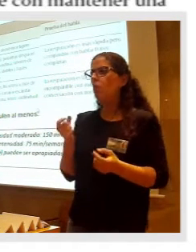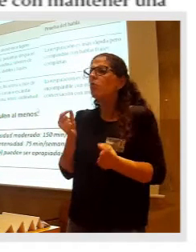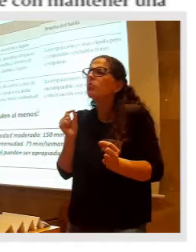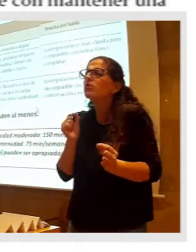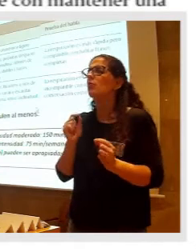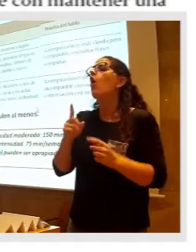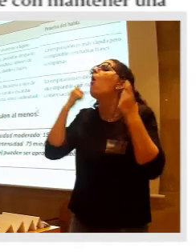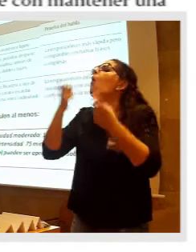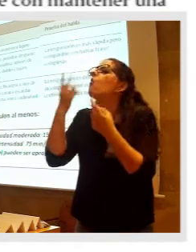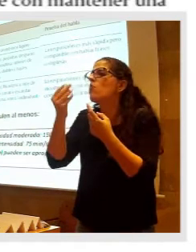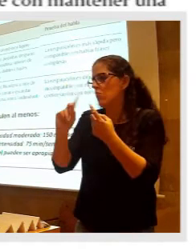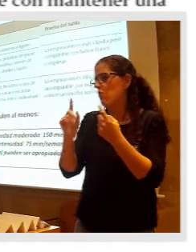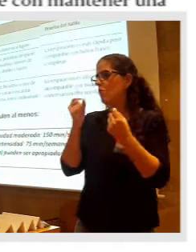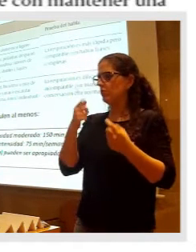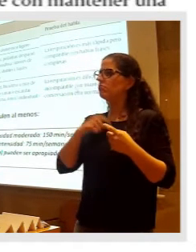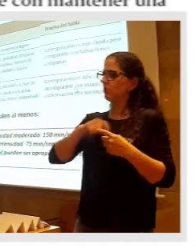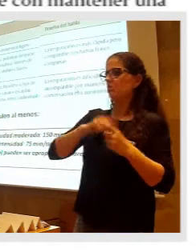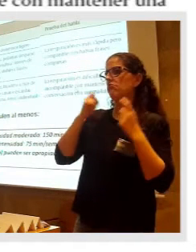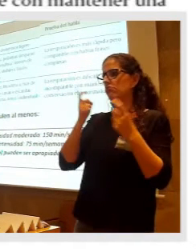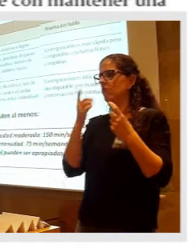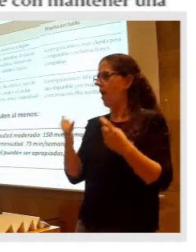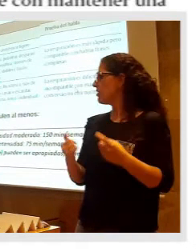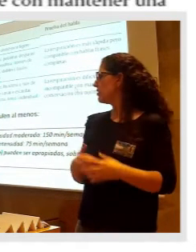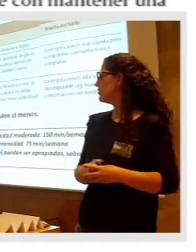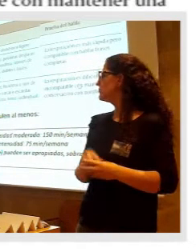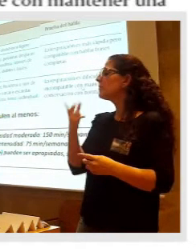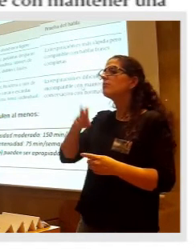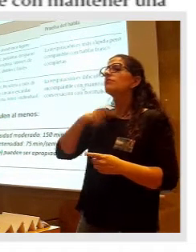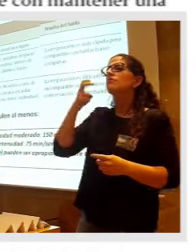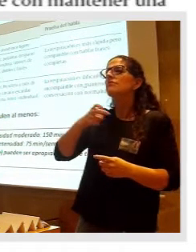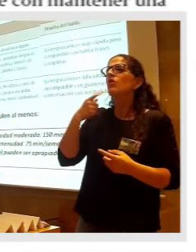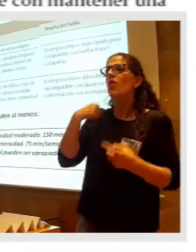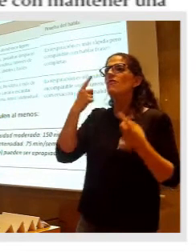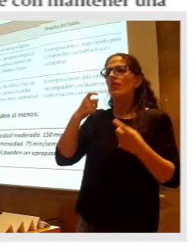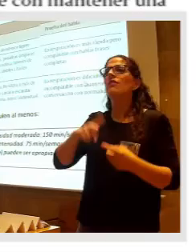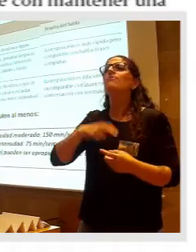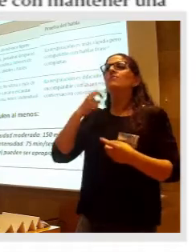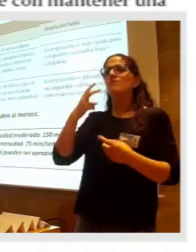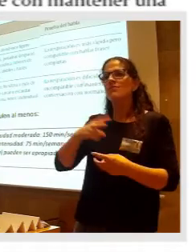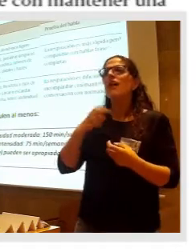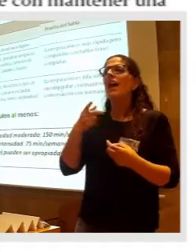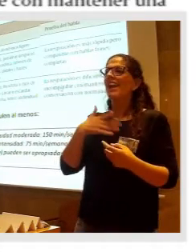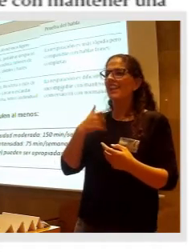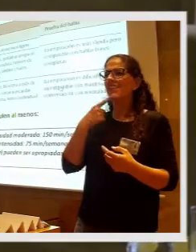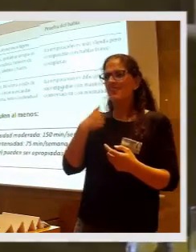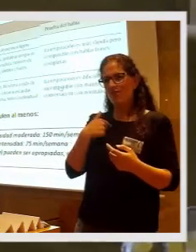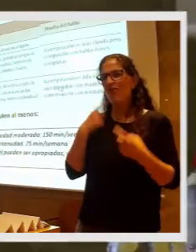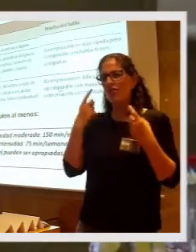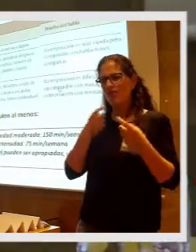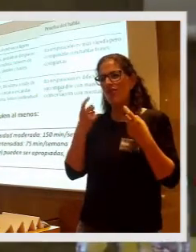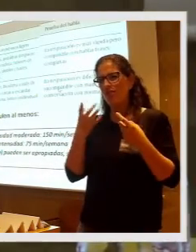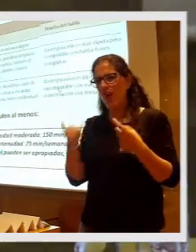más intensivo, y además, ¿cómo lo podríamos saber por la respiración? Porque esa respiración es dificultosa y probablemente no podríamos